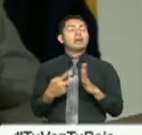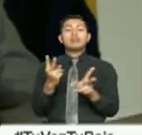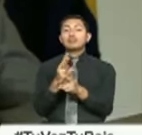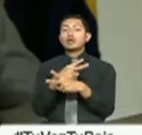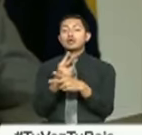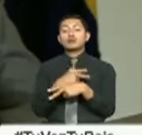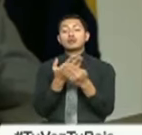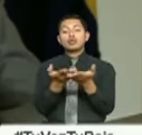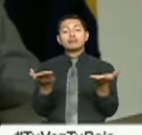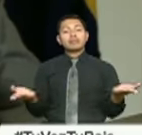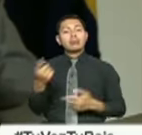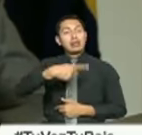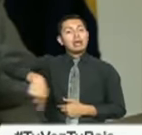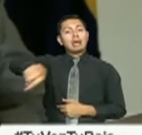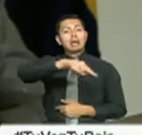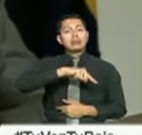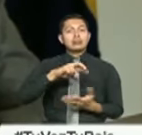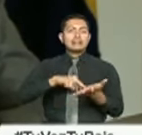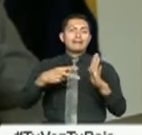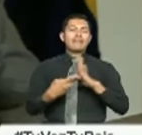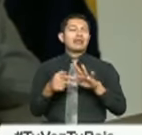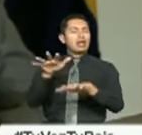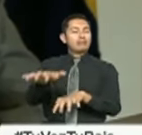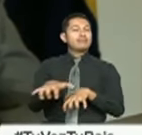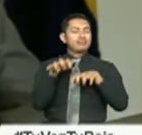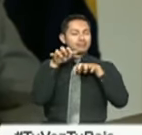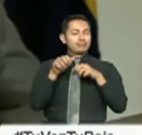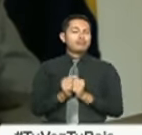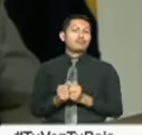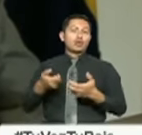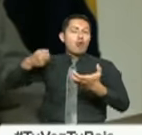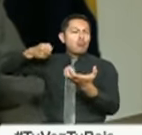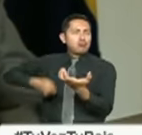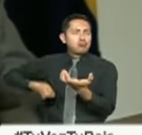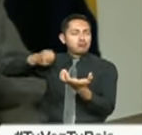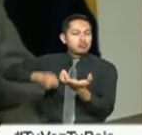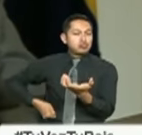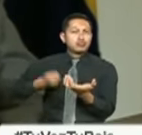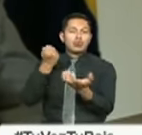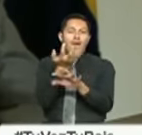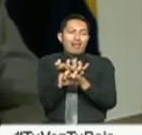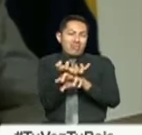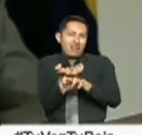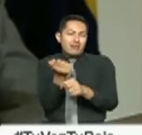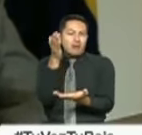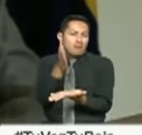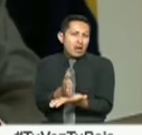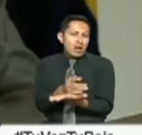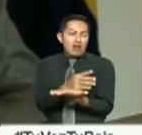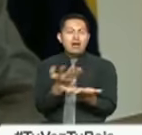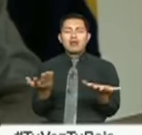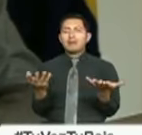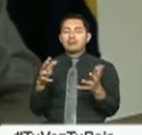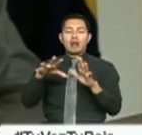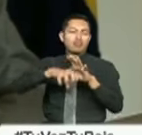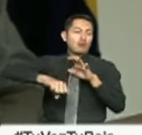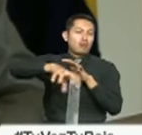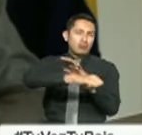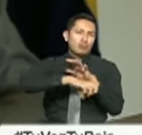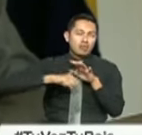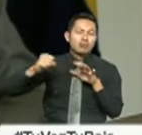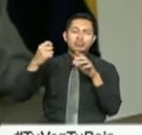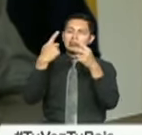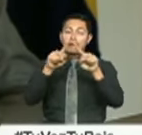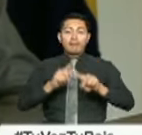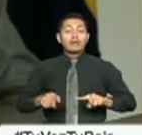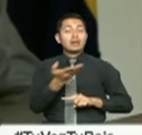están directamente vinculados al agro, ¿no? Fungicidas, insecticidas, abonos, etcétera, que realmente se requiere